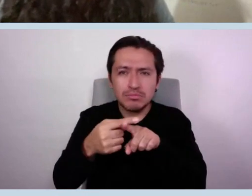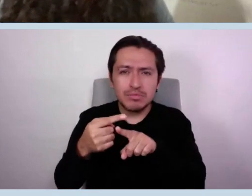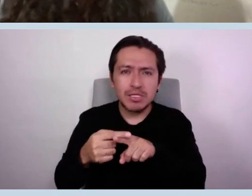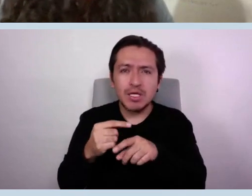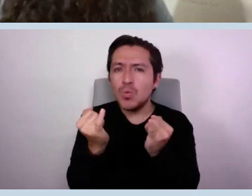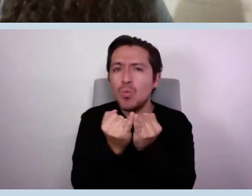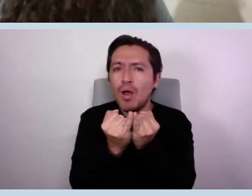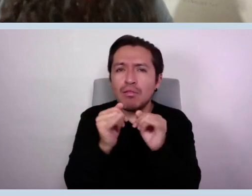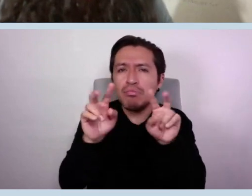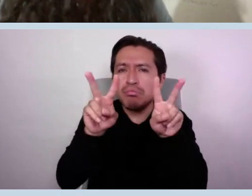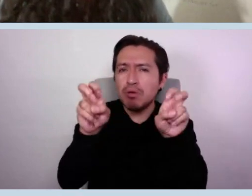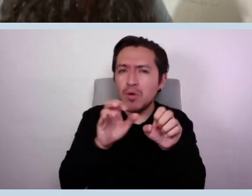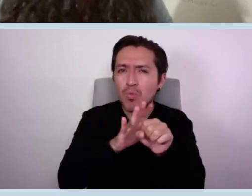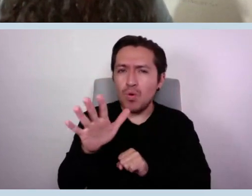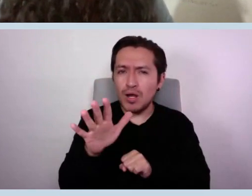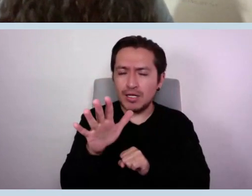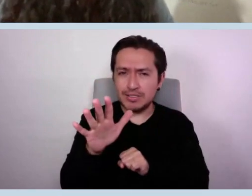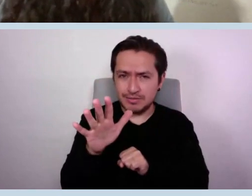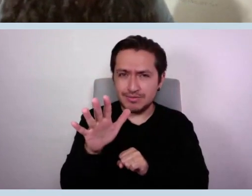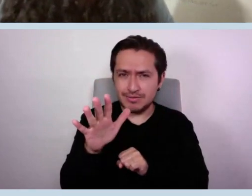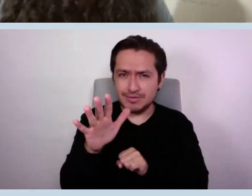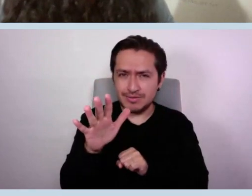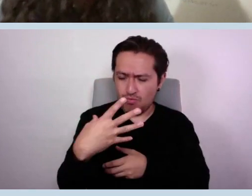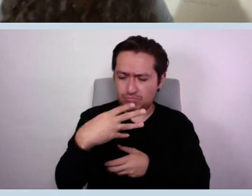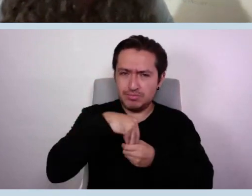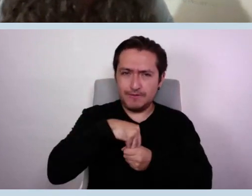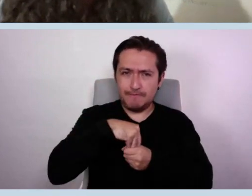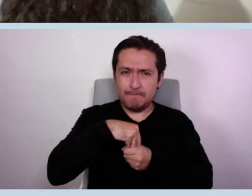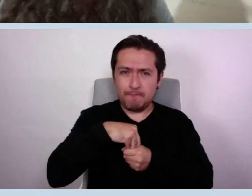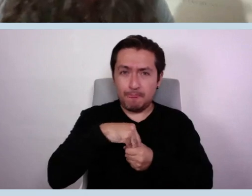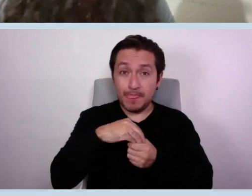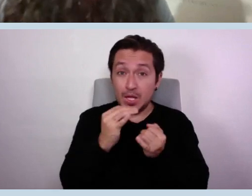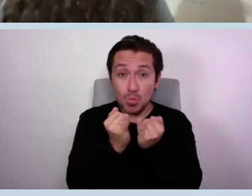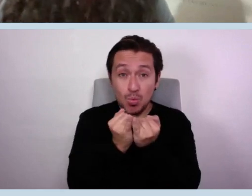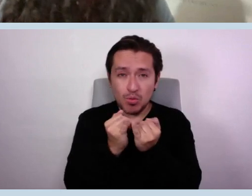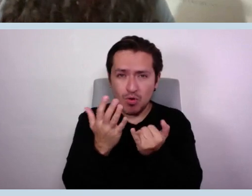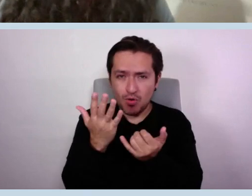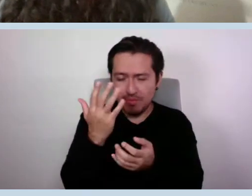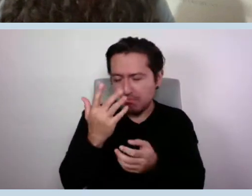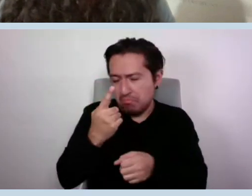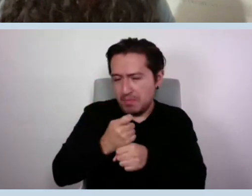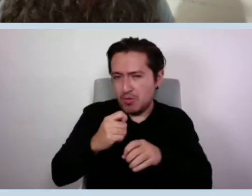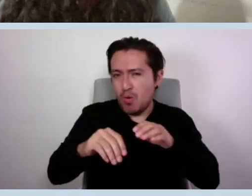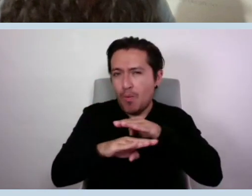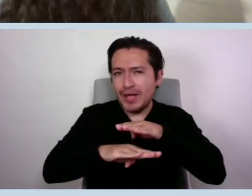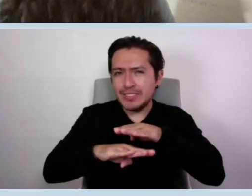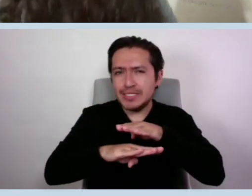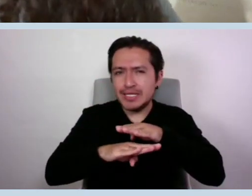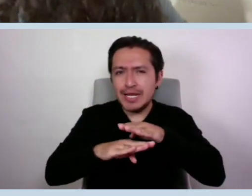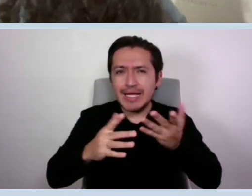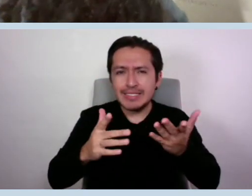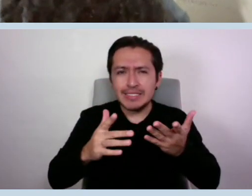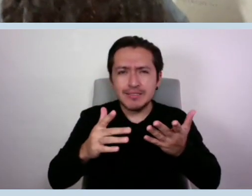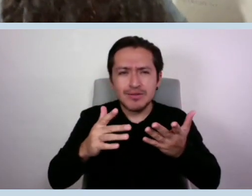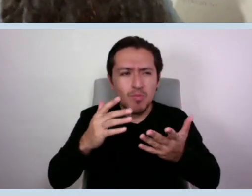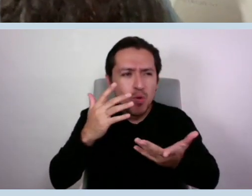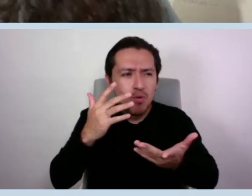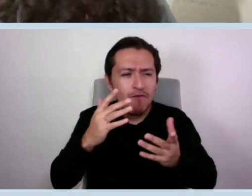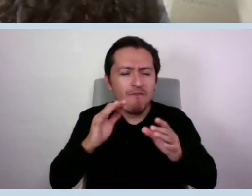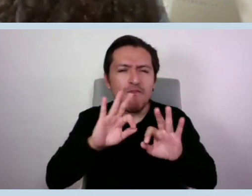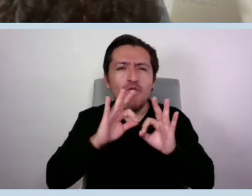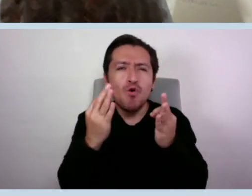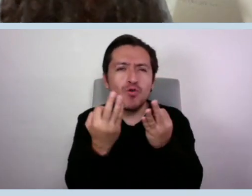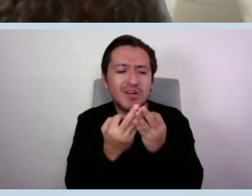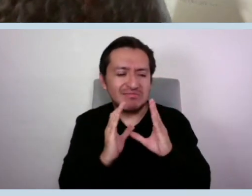que latía muchísimo en ese momento era el cambio en las pedagogías e y también la